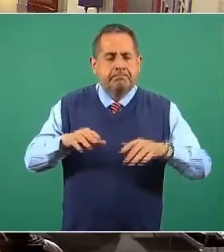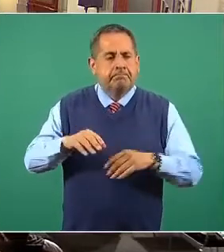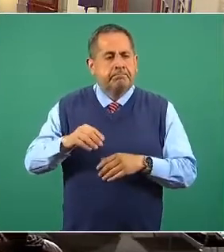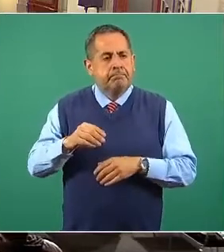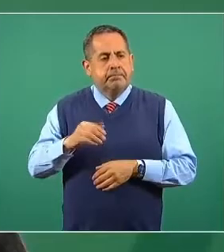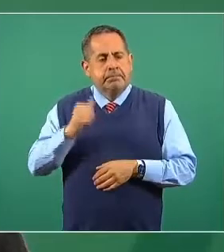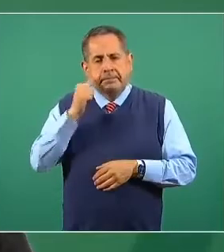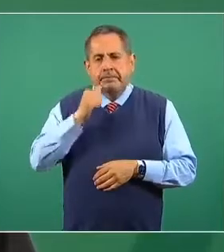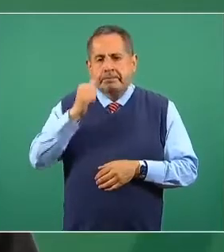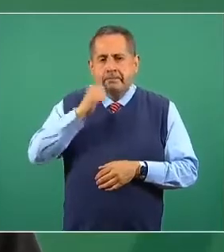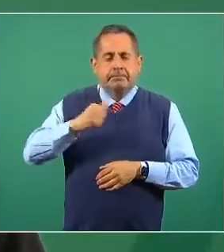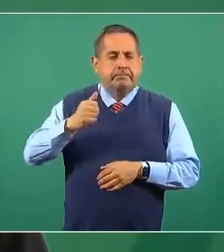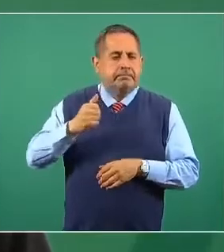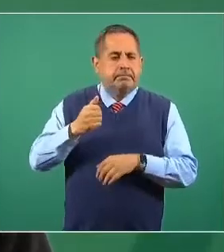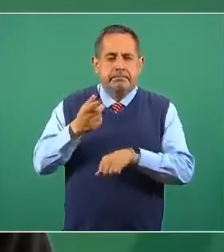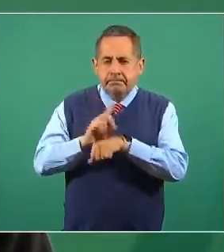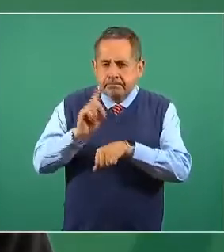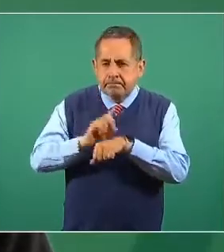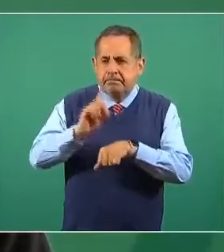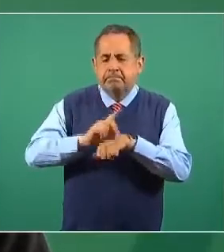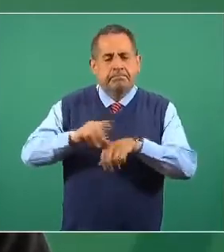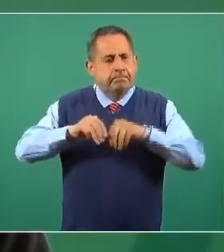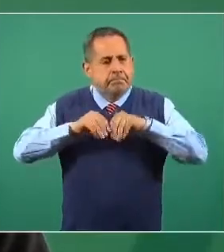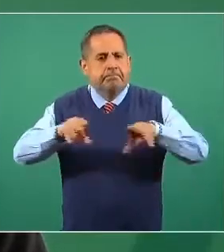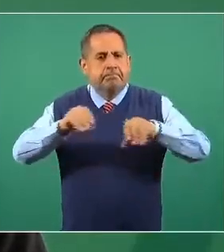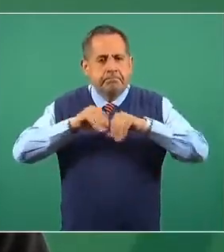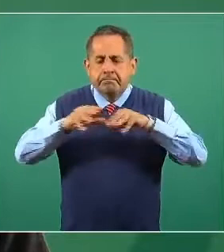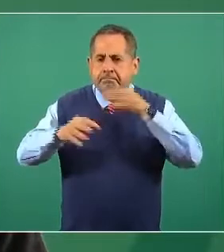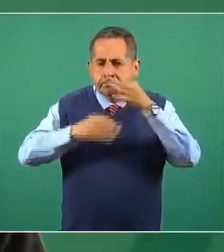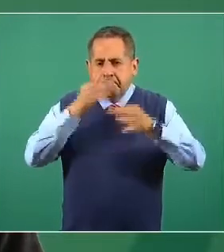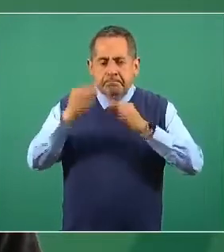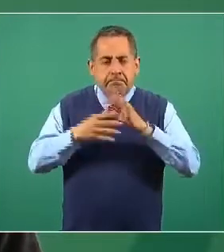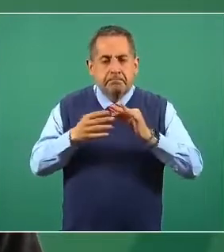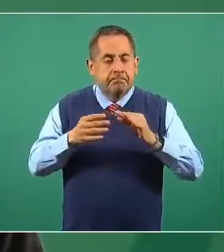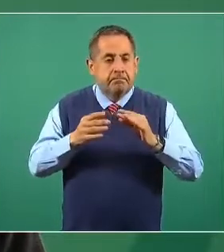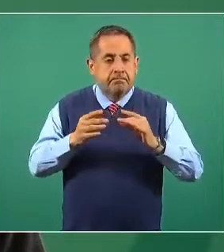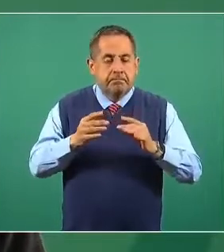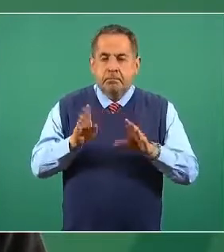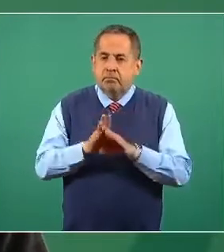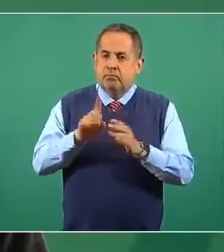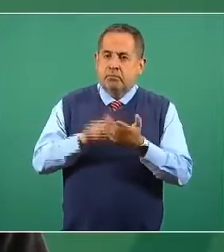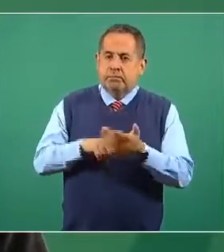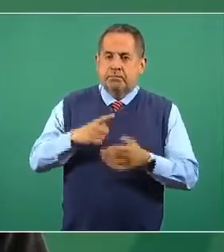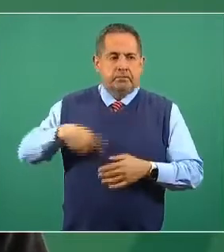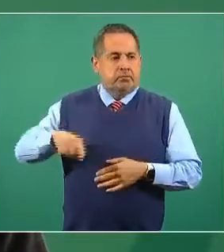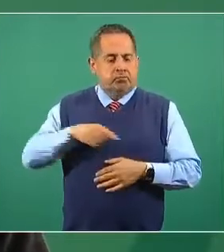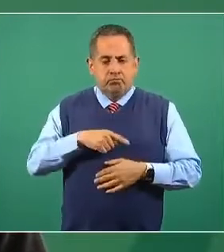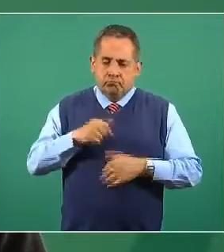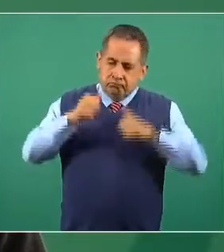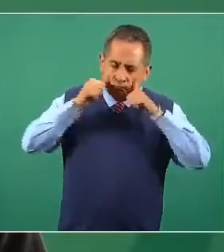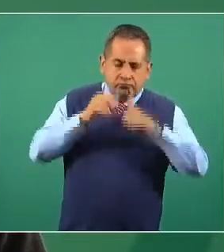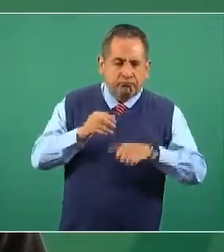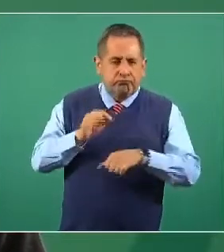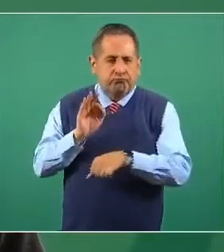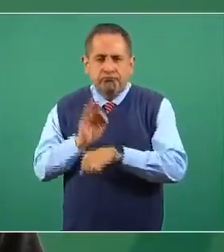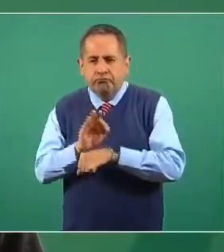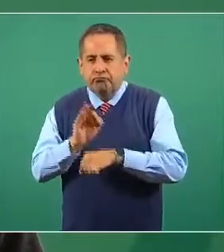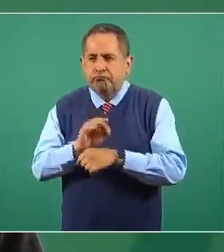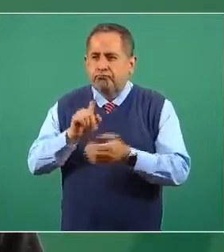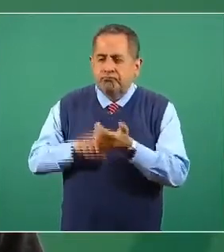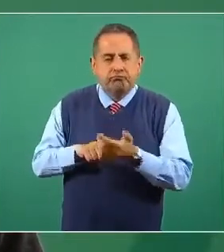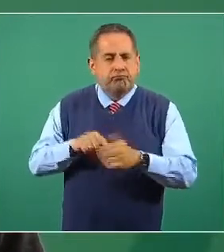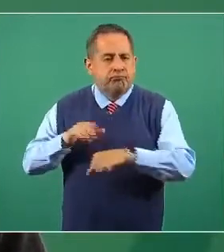estado actualizando en relación pues a esta nueva intervención de salud pública 100% preventiva, que